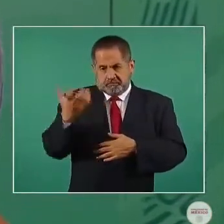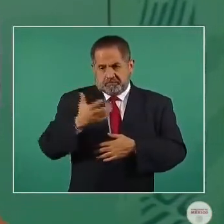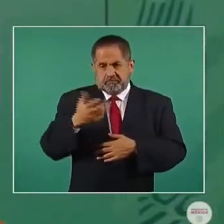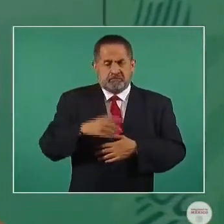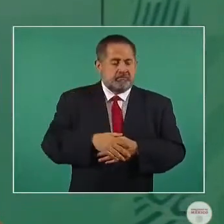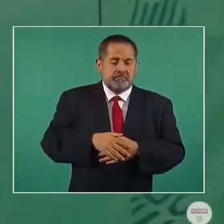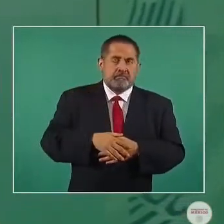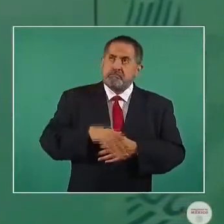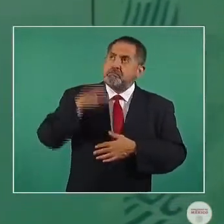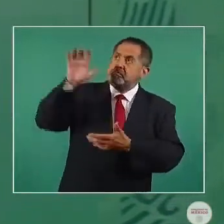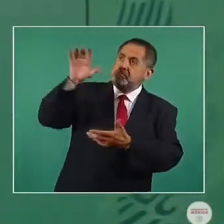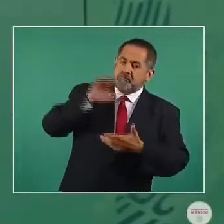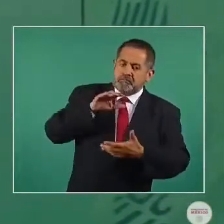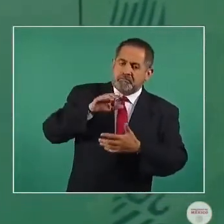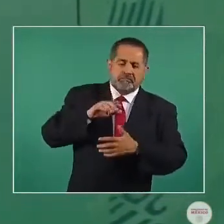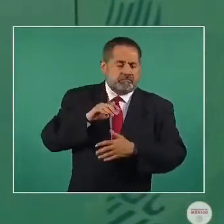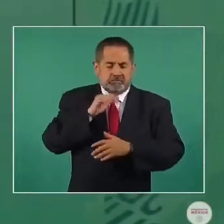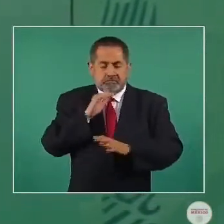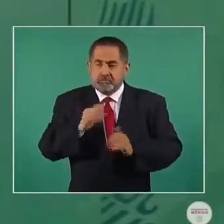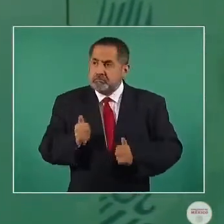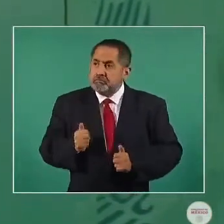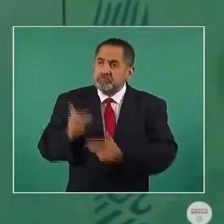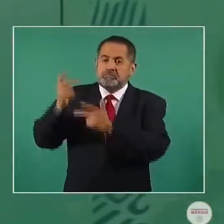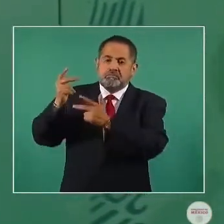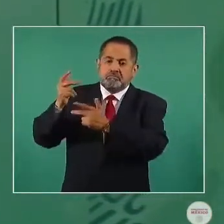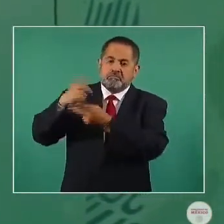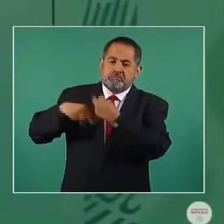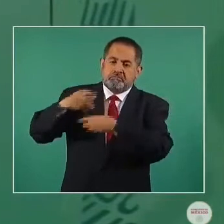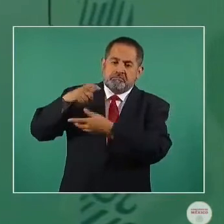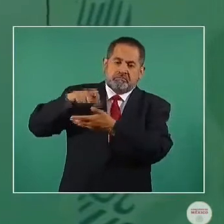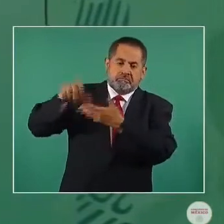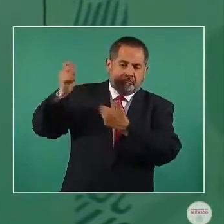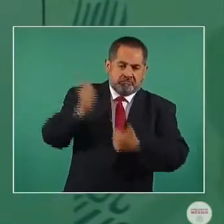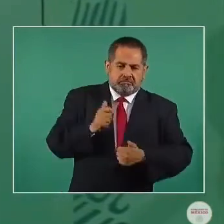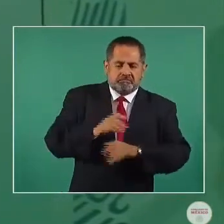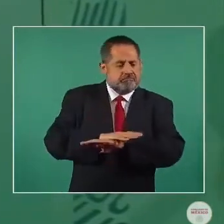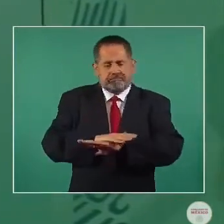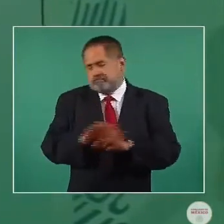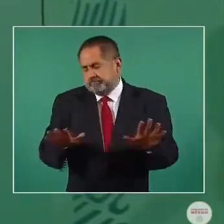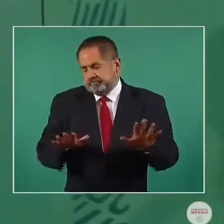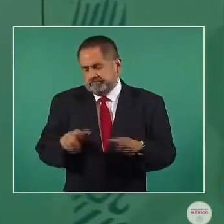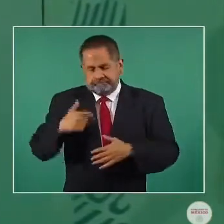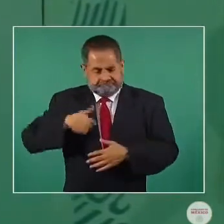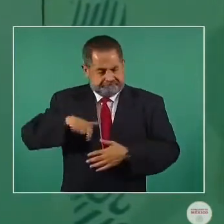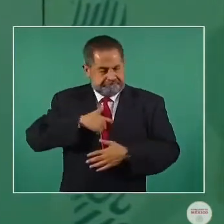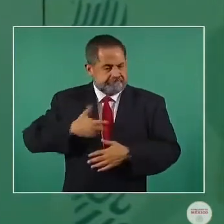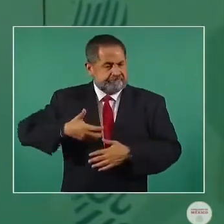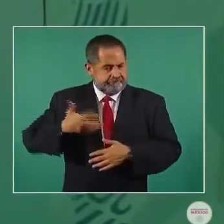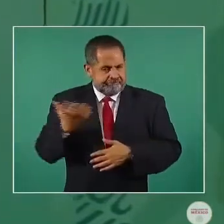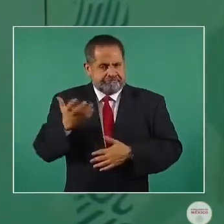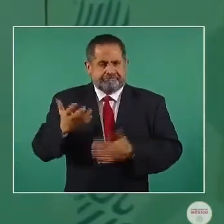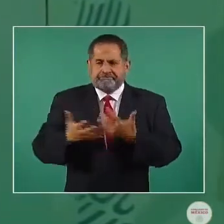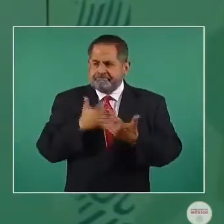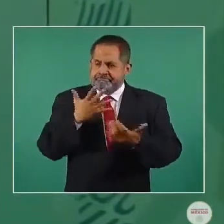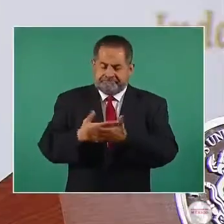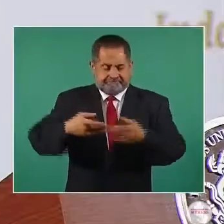porque ya no vamos a vender petróleo crudo al extranjero y vamos a estar